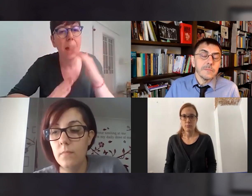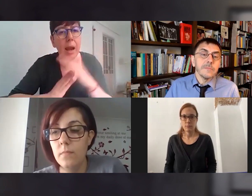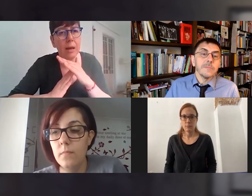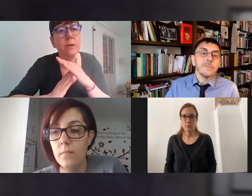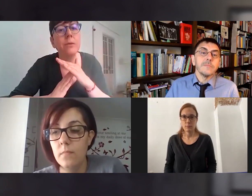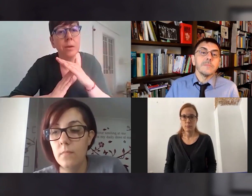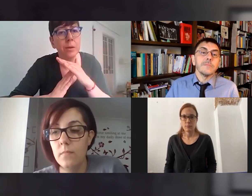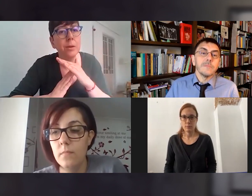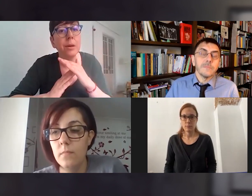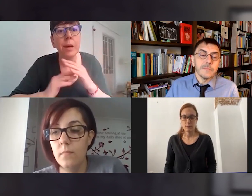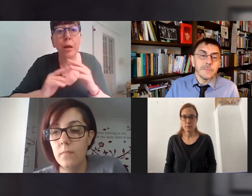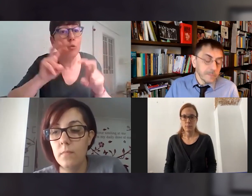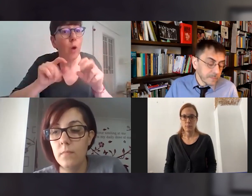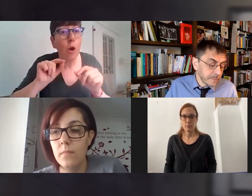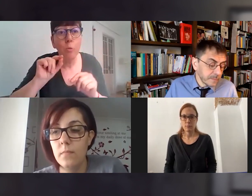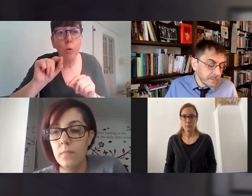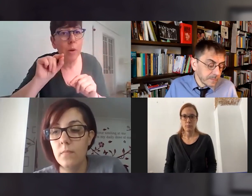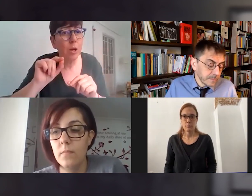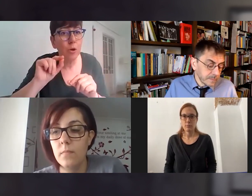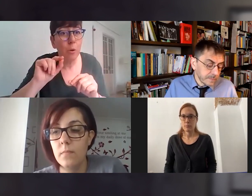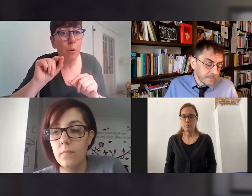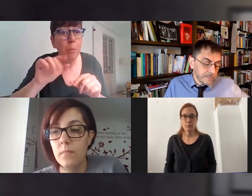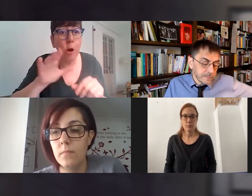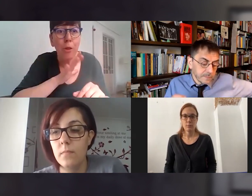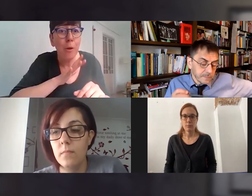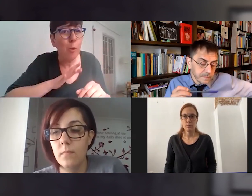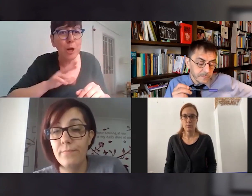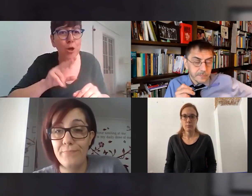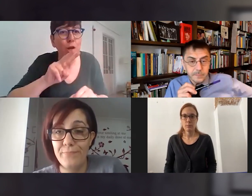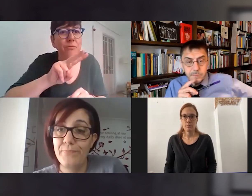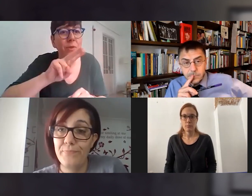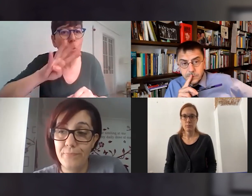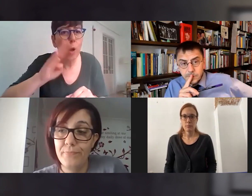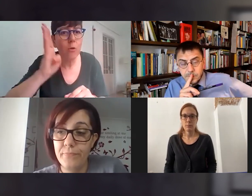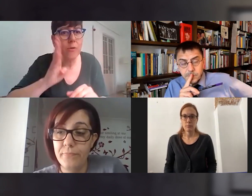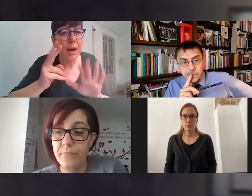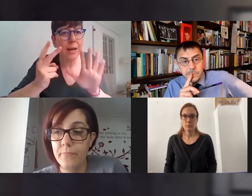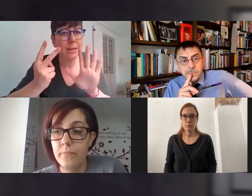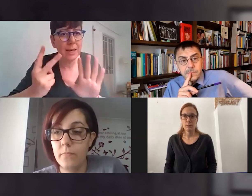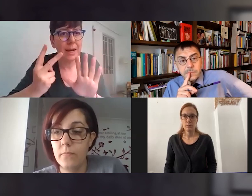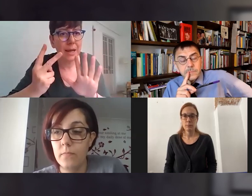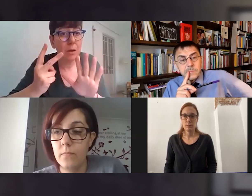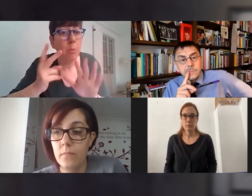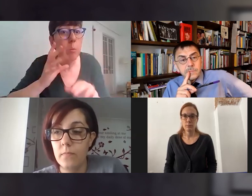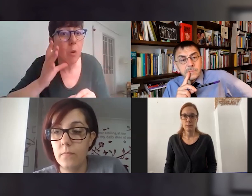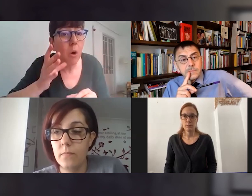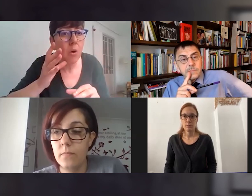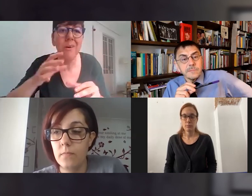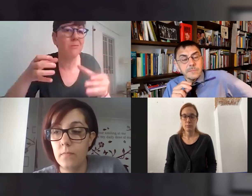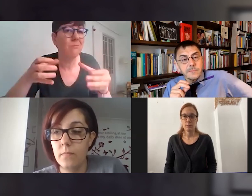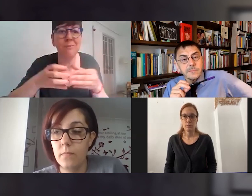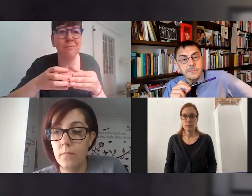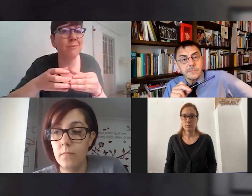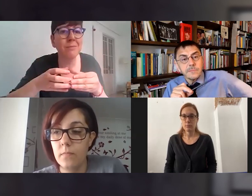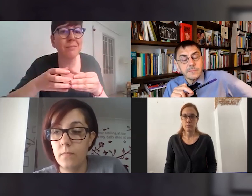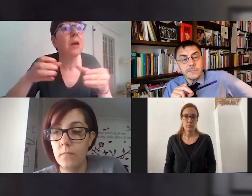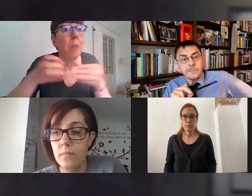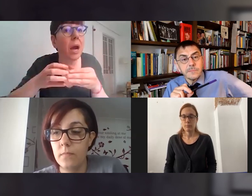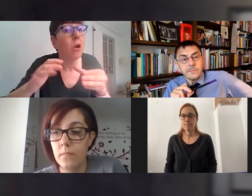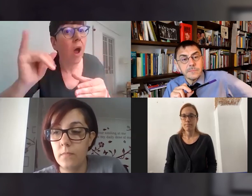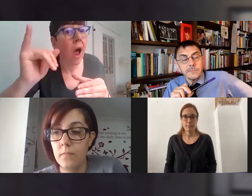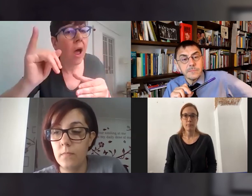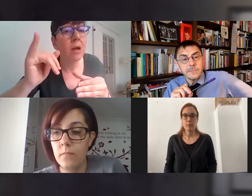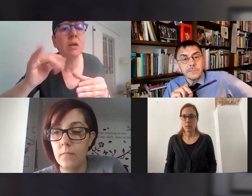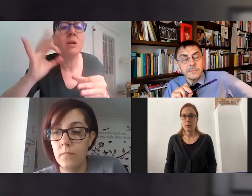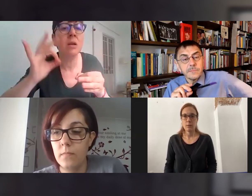más tiempo para leer, para escribir, porque es cierto que tenemos que parar. Y hay que buscar el momento, pero ahora es un poco